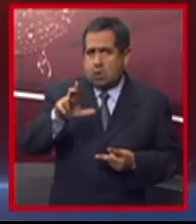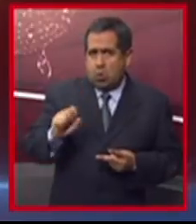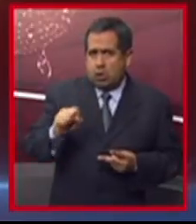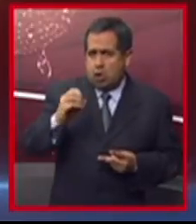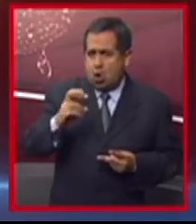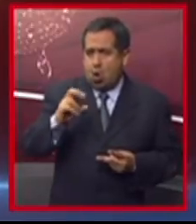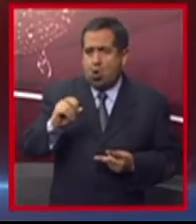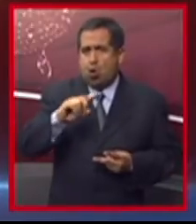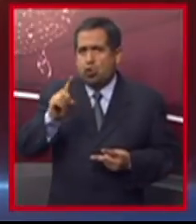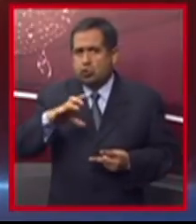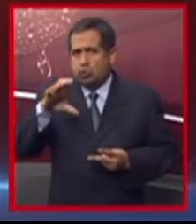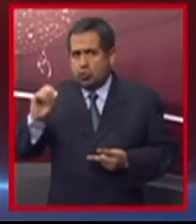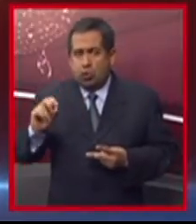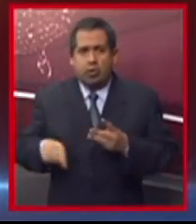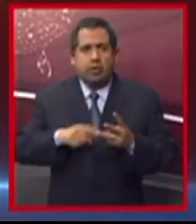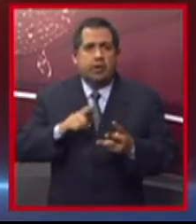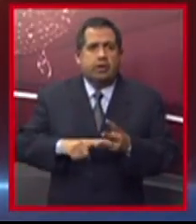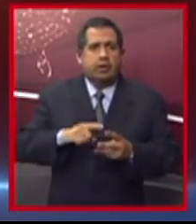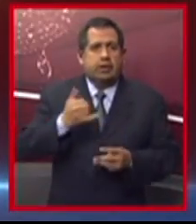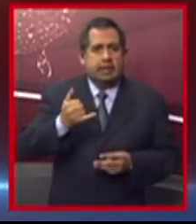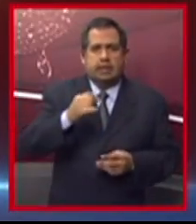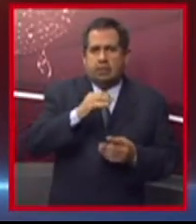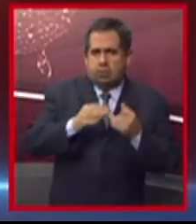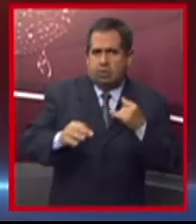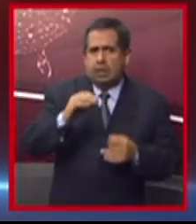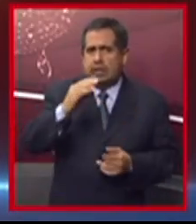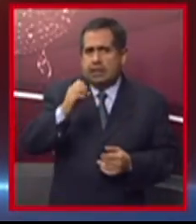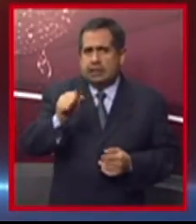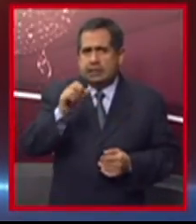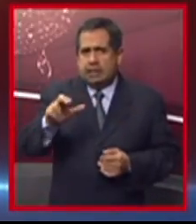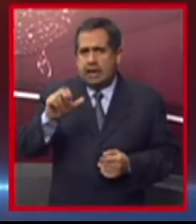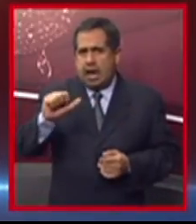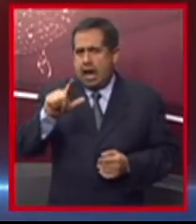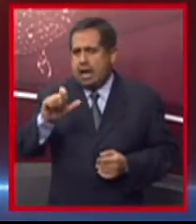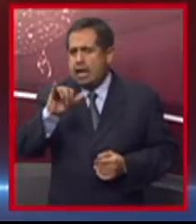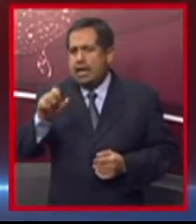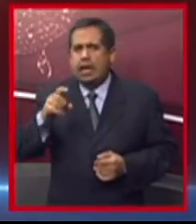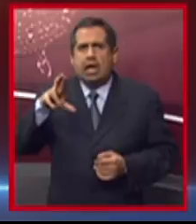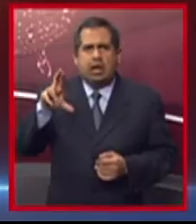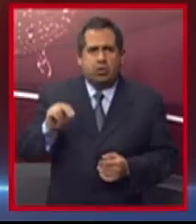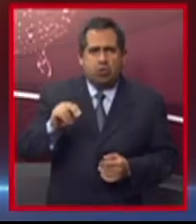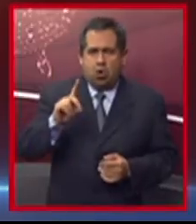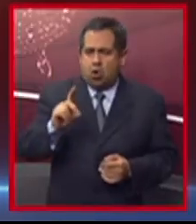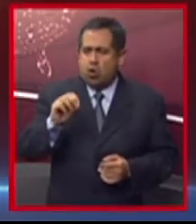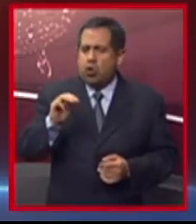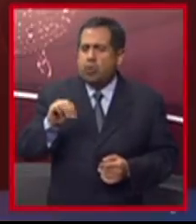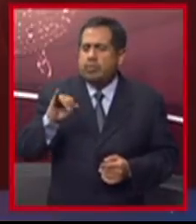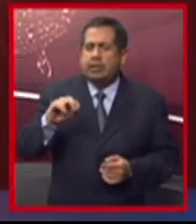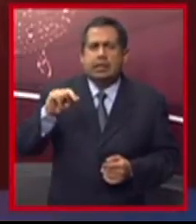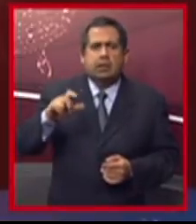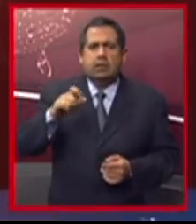José Luis Orozco Sánchez Aldana y César Alejandro Domínguez Domínguez,